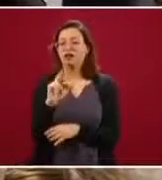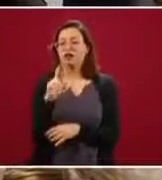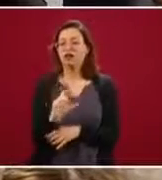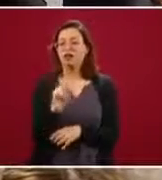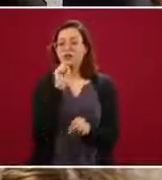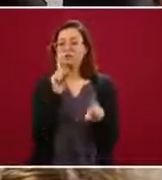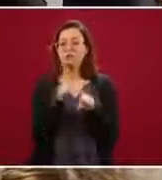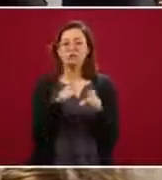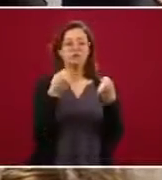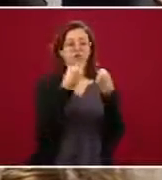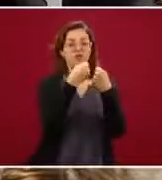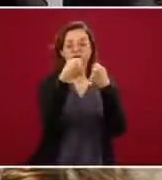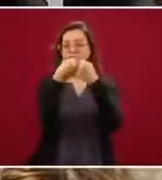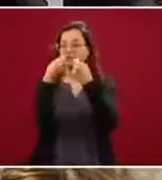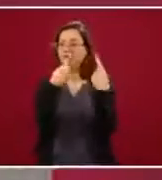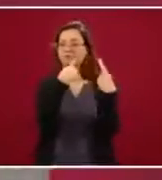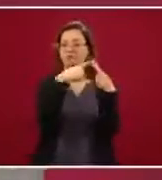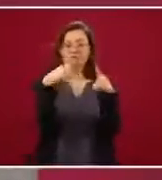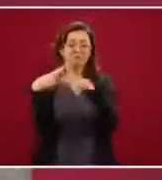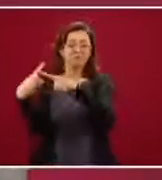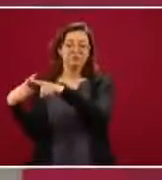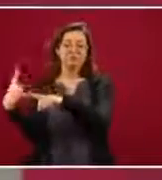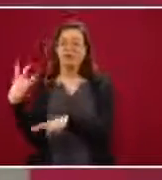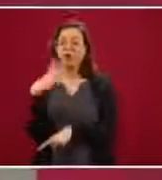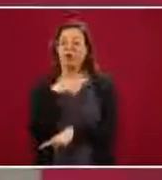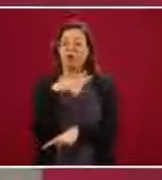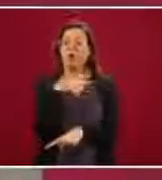fronteras. Insisto,